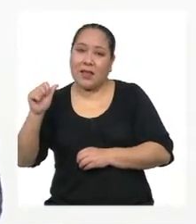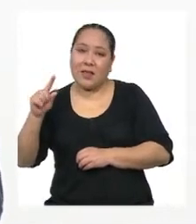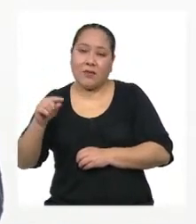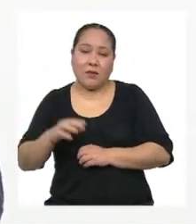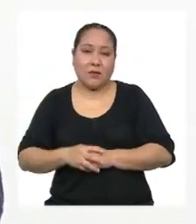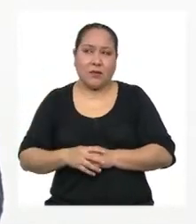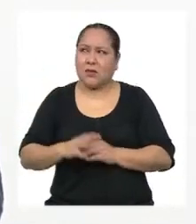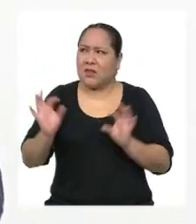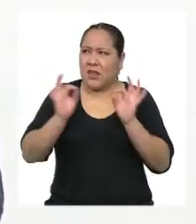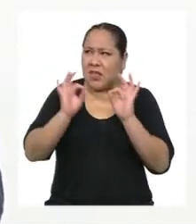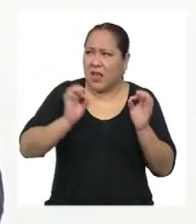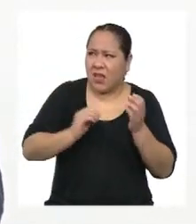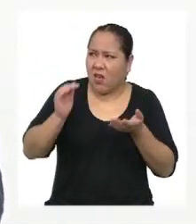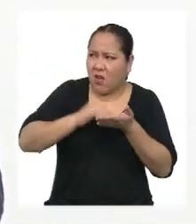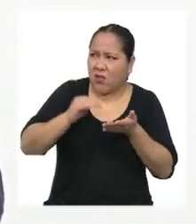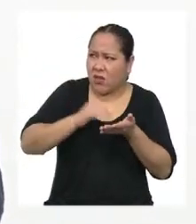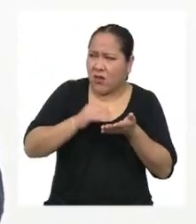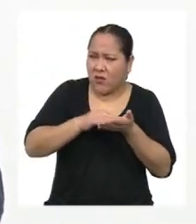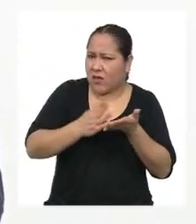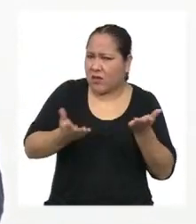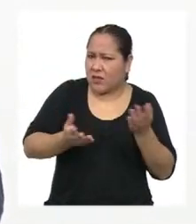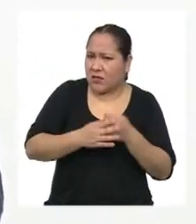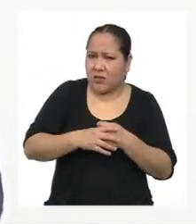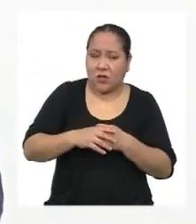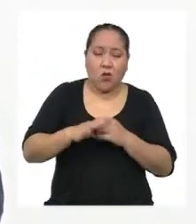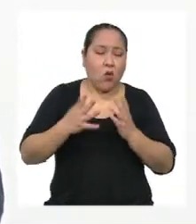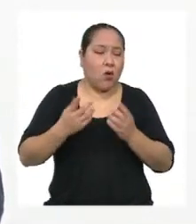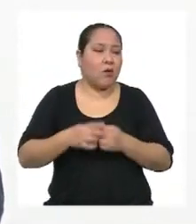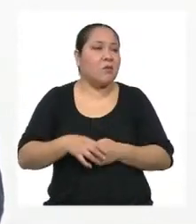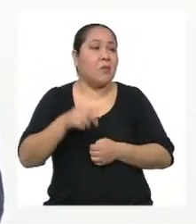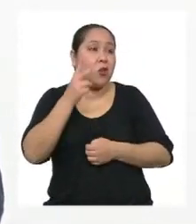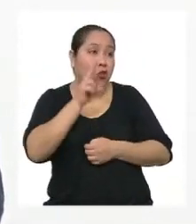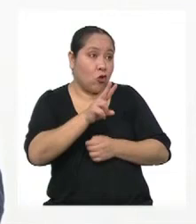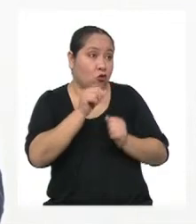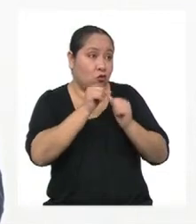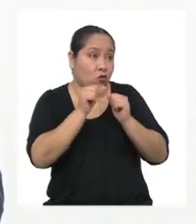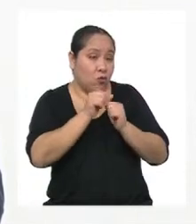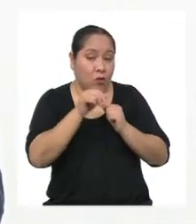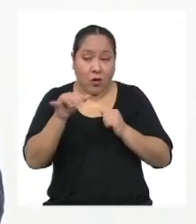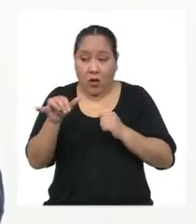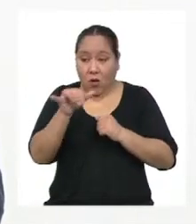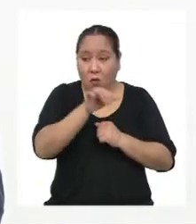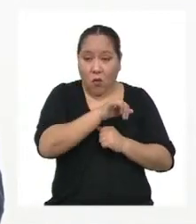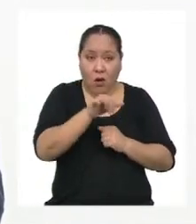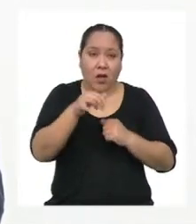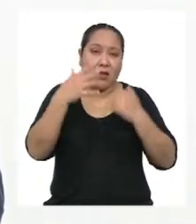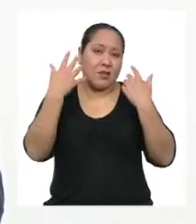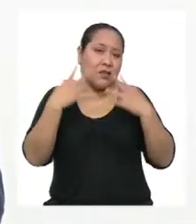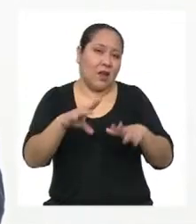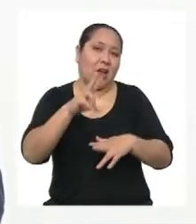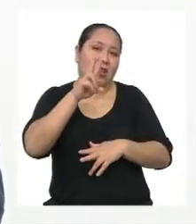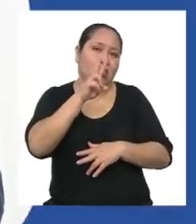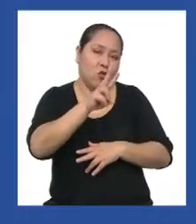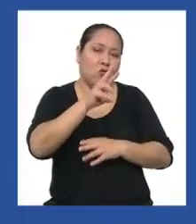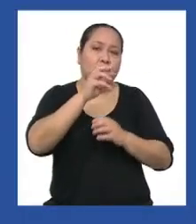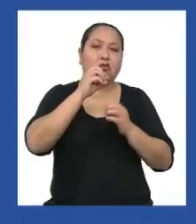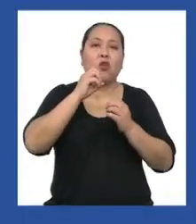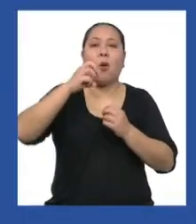moda. Pero si hubiese dos valores que se repiten la misma cantidad de veces, habrá entonces dos